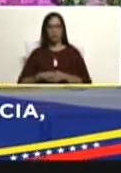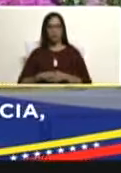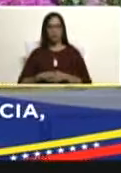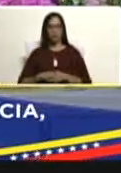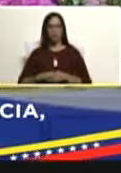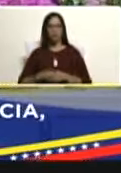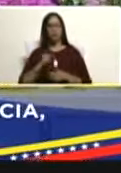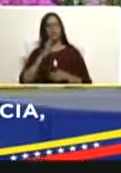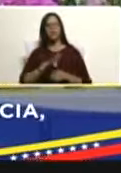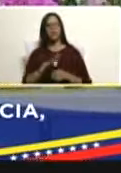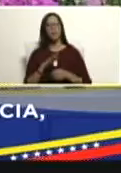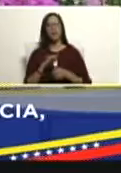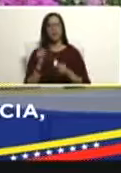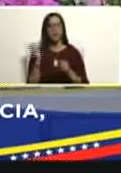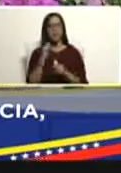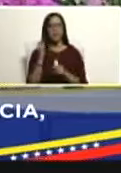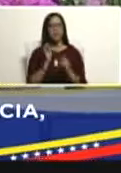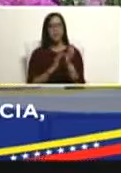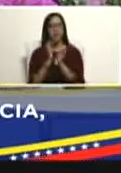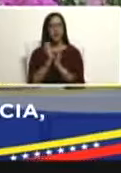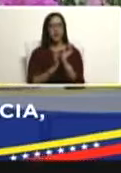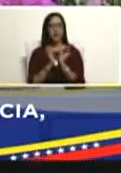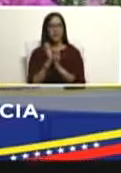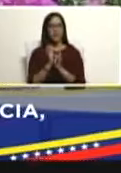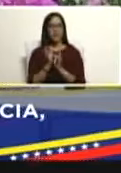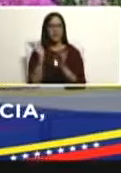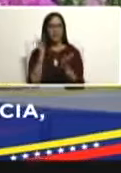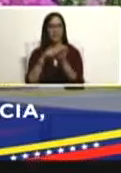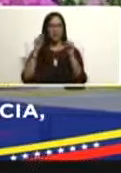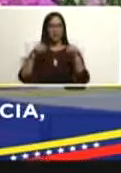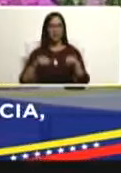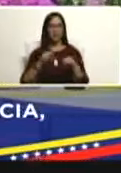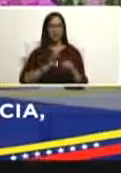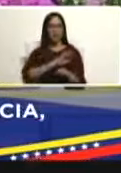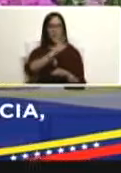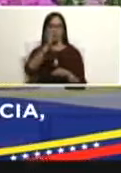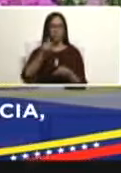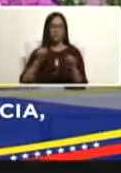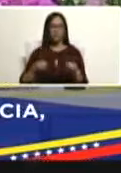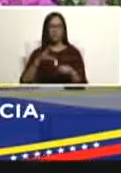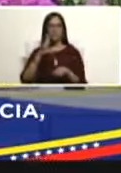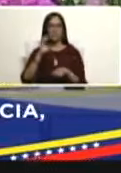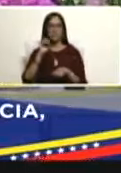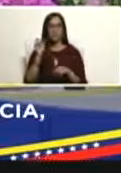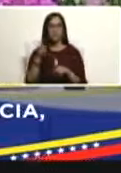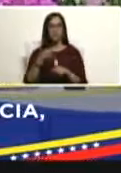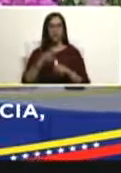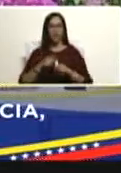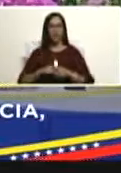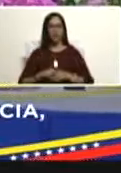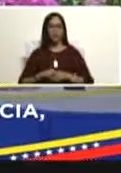Estamos en el mes de abril y llegando aquí, en una montaña como esta, 30 grados centígrados.